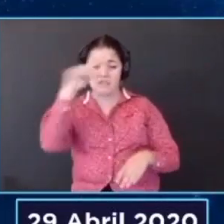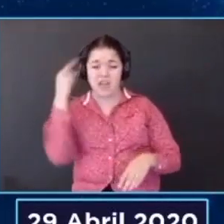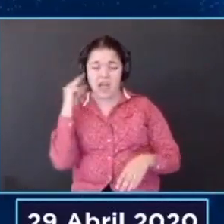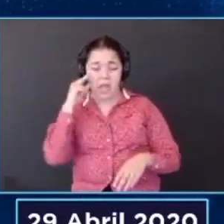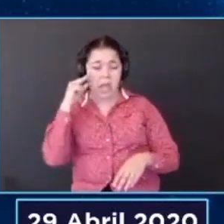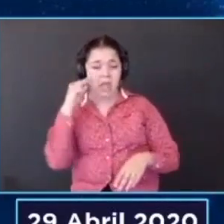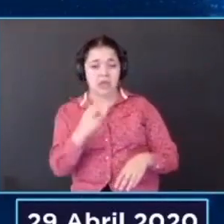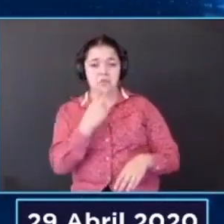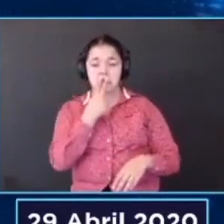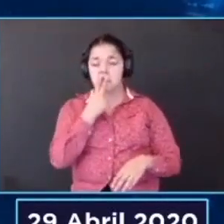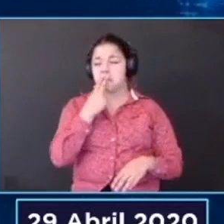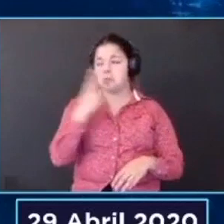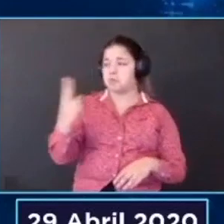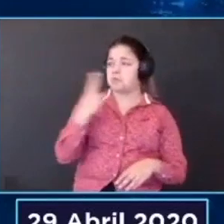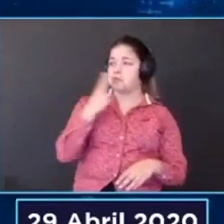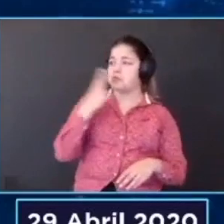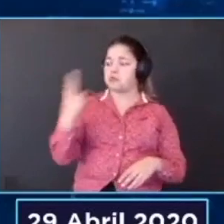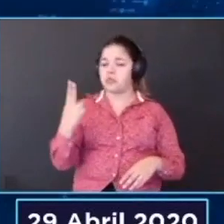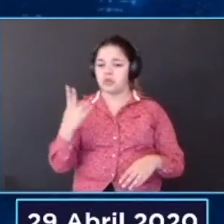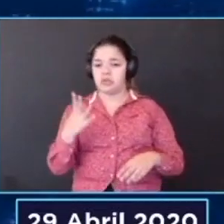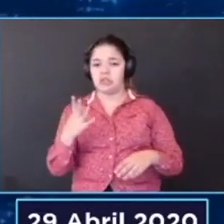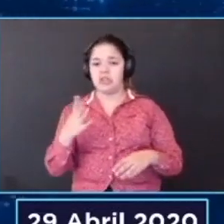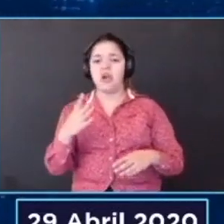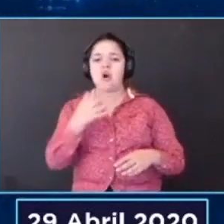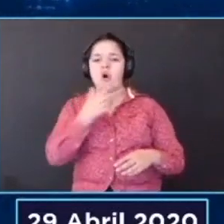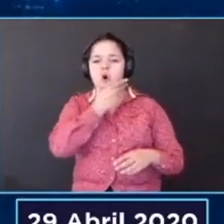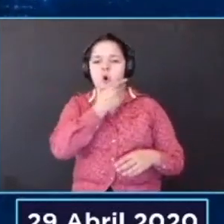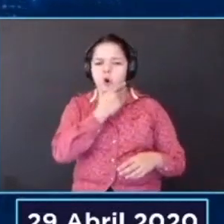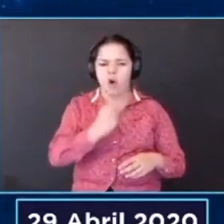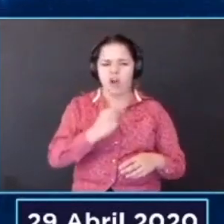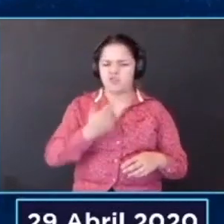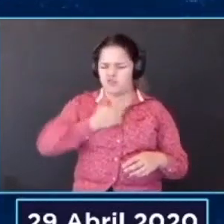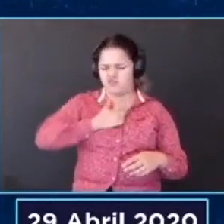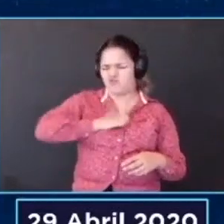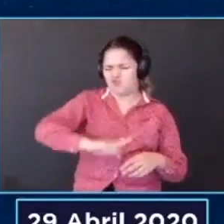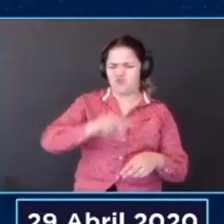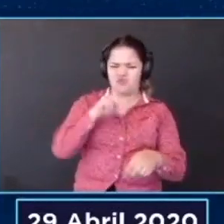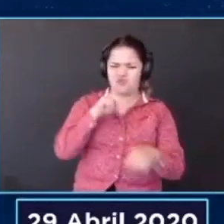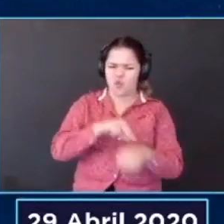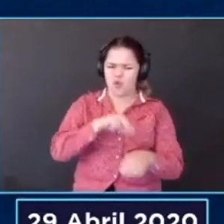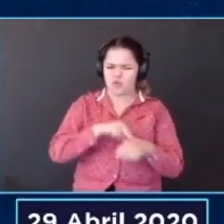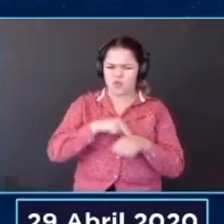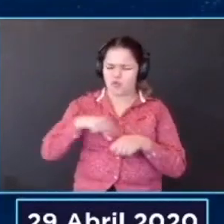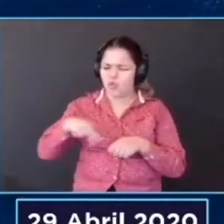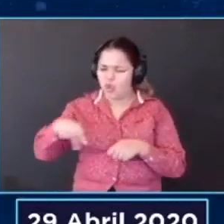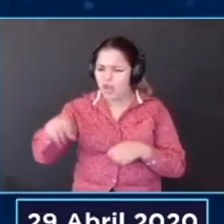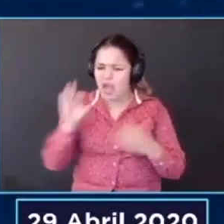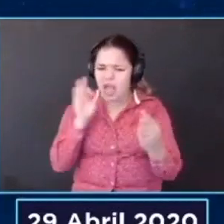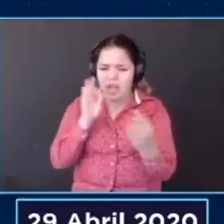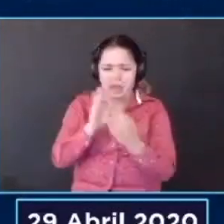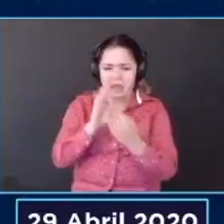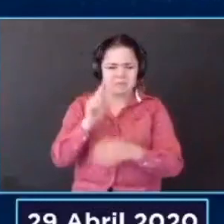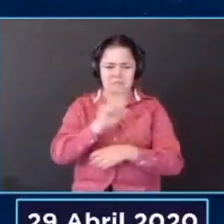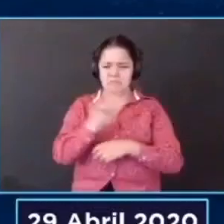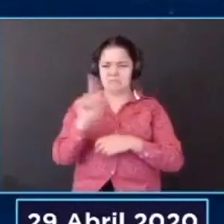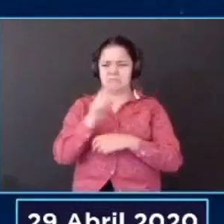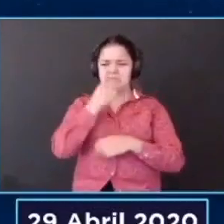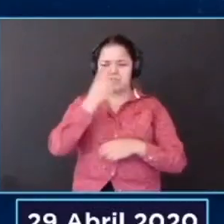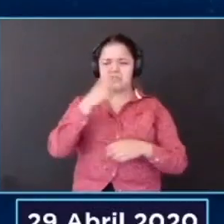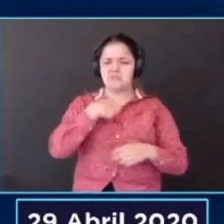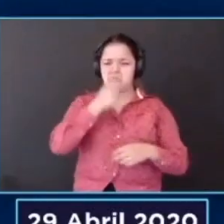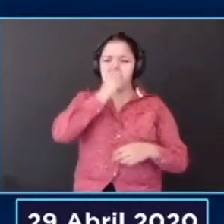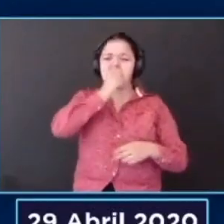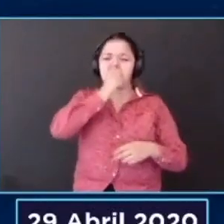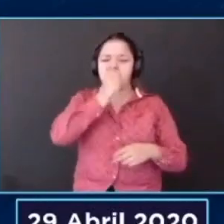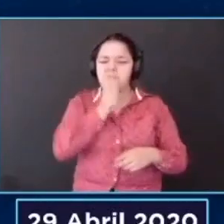además acuden más tarde, y esto es bien importante, acuden tarde a buscar ayuda a los hospitales. Entonces, la mortalidad se va